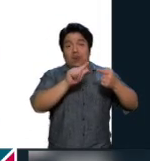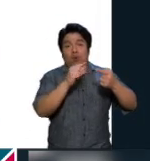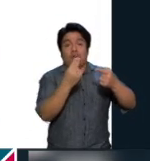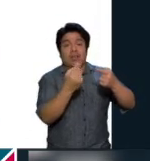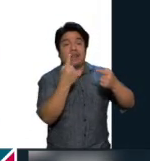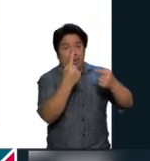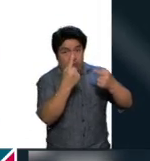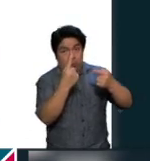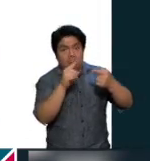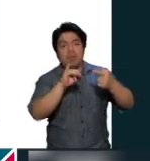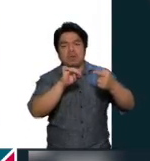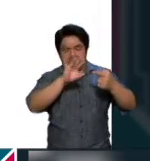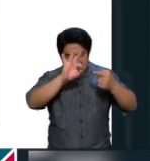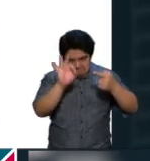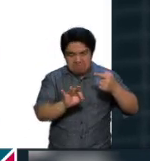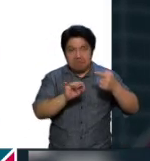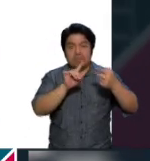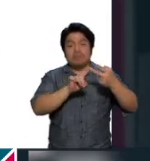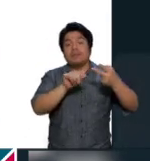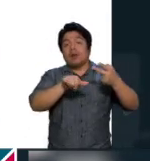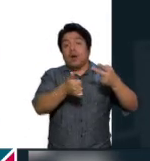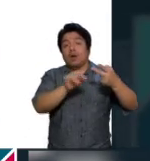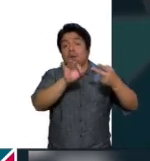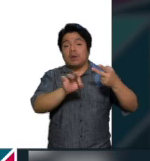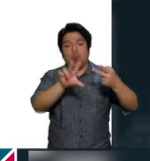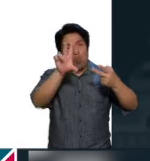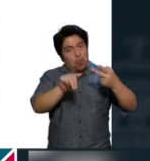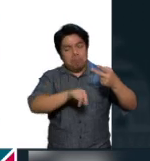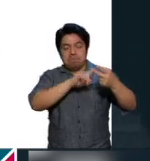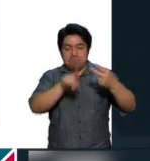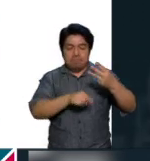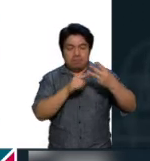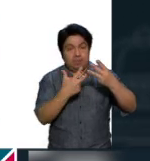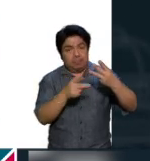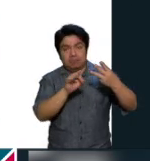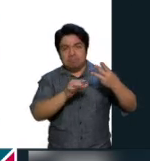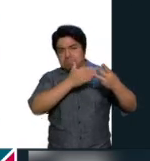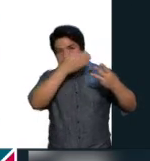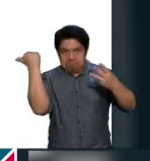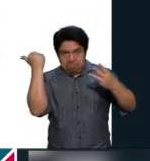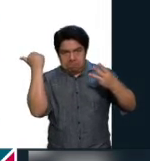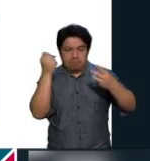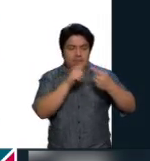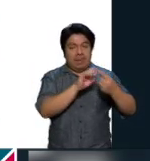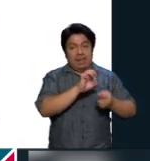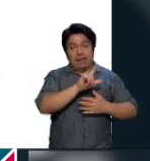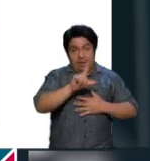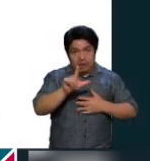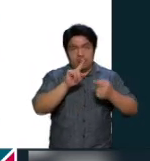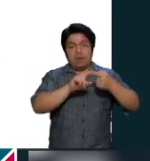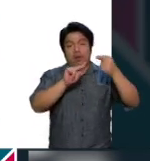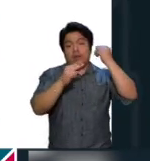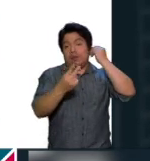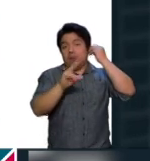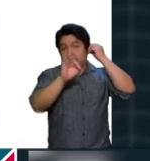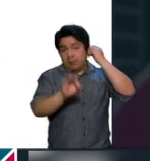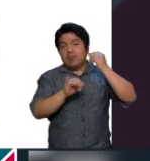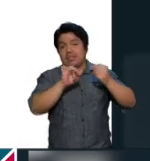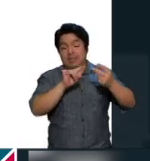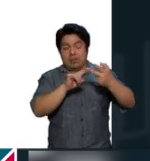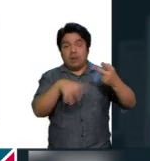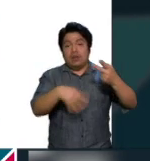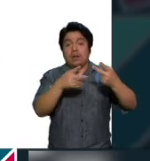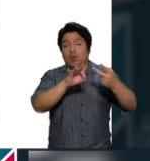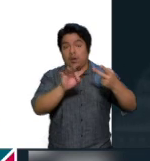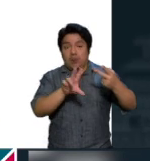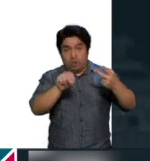81% dijo que sí, 11% dijo que no y 8% que no sabe. En ENCOL, 82% dijo que sí,